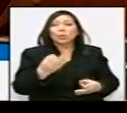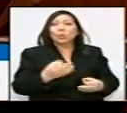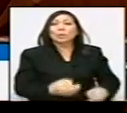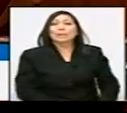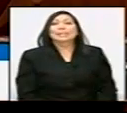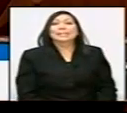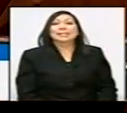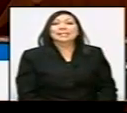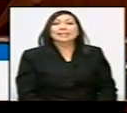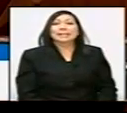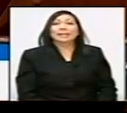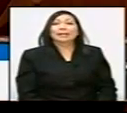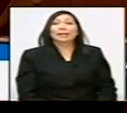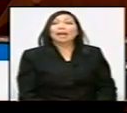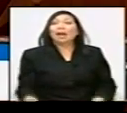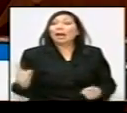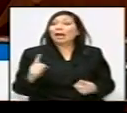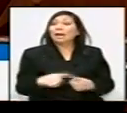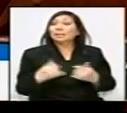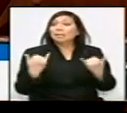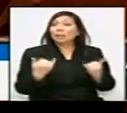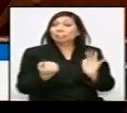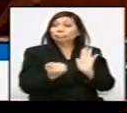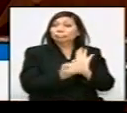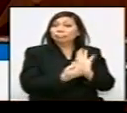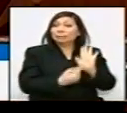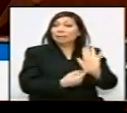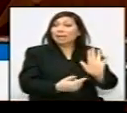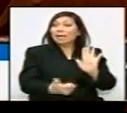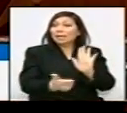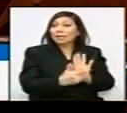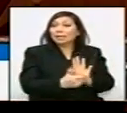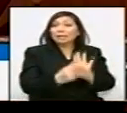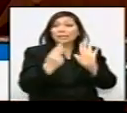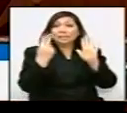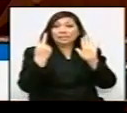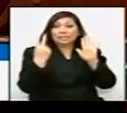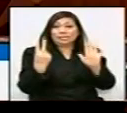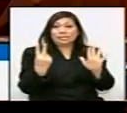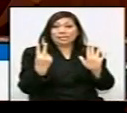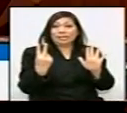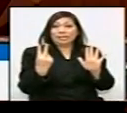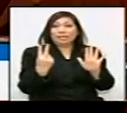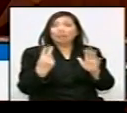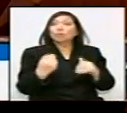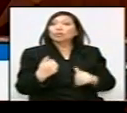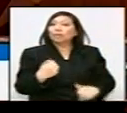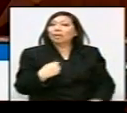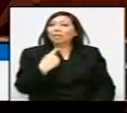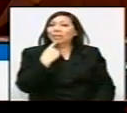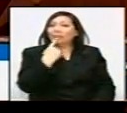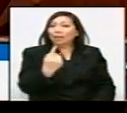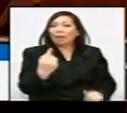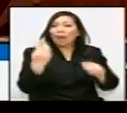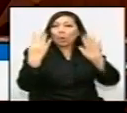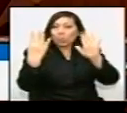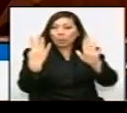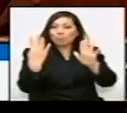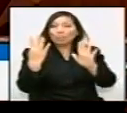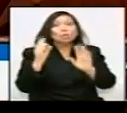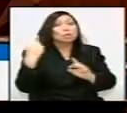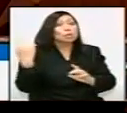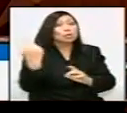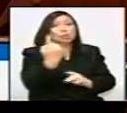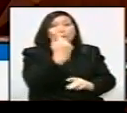justicia. A la fecha se han publicado como leyes 7 de las 9 propuestas normativas de la reforma